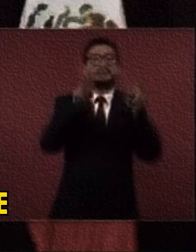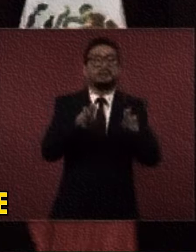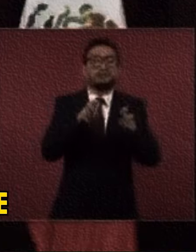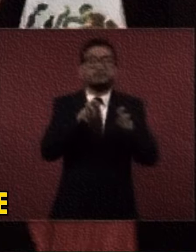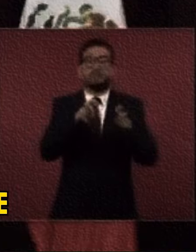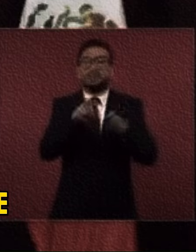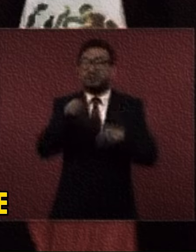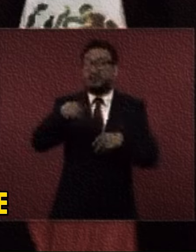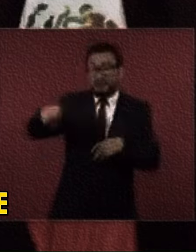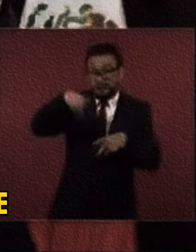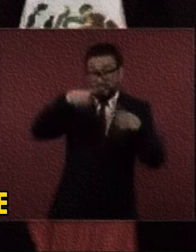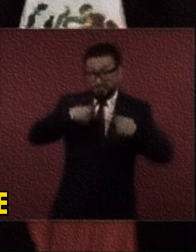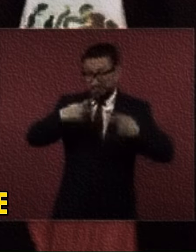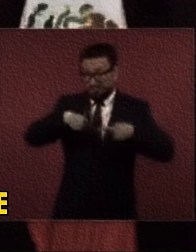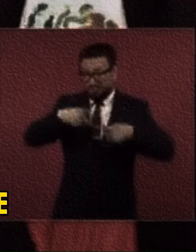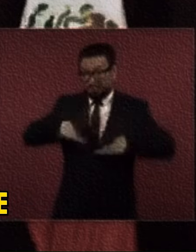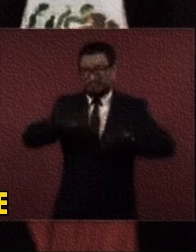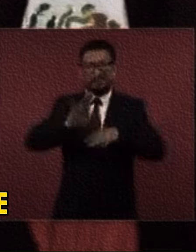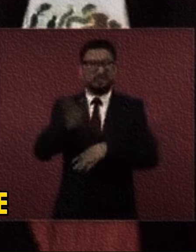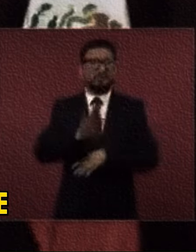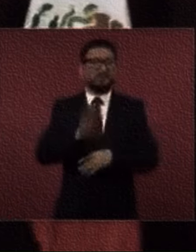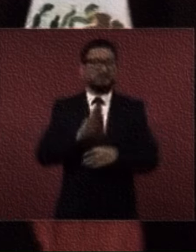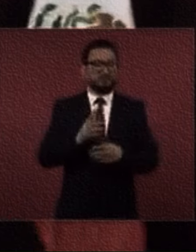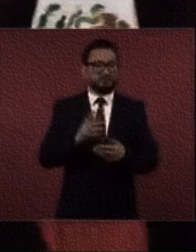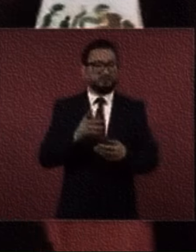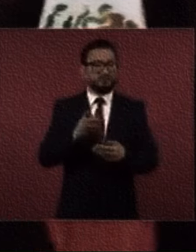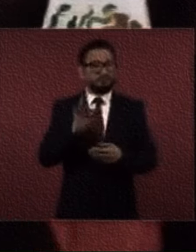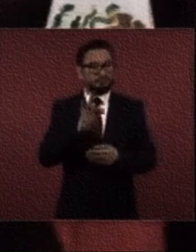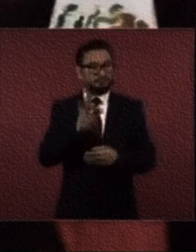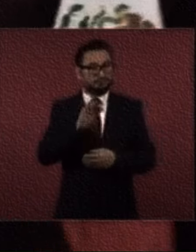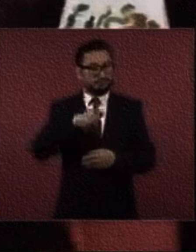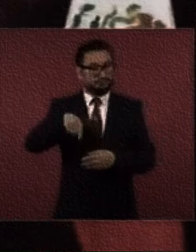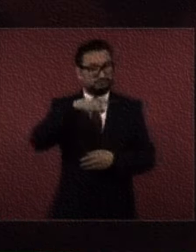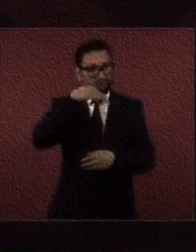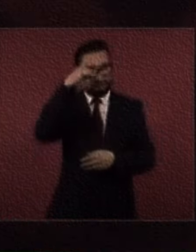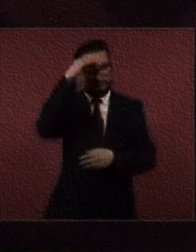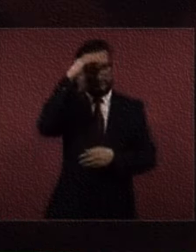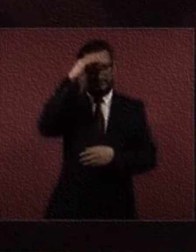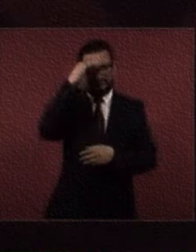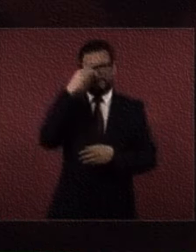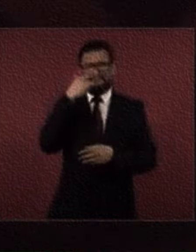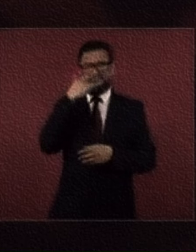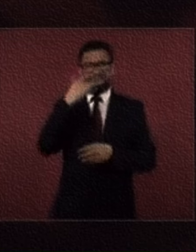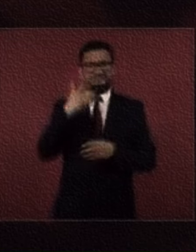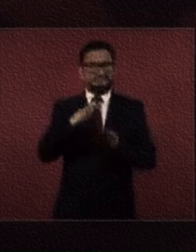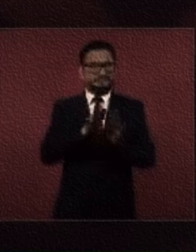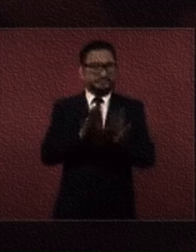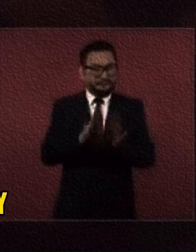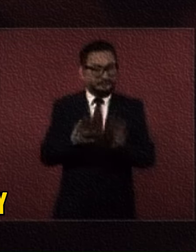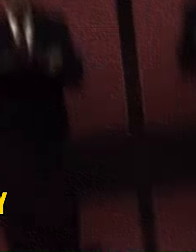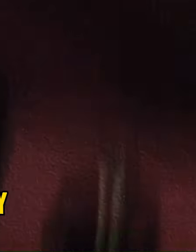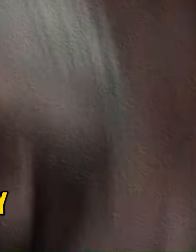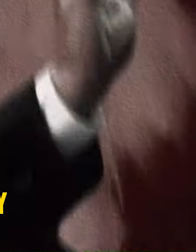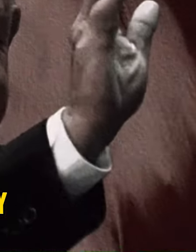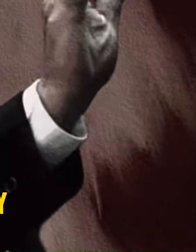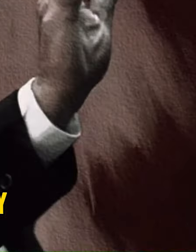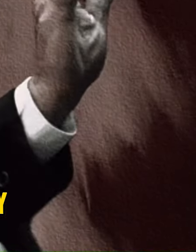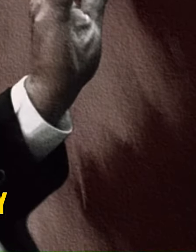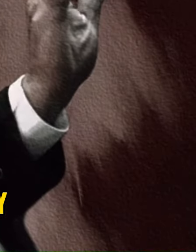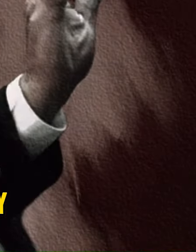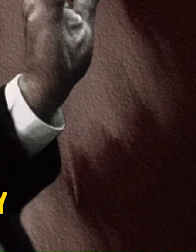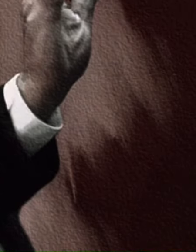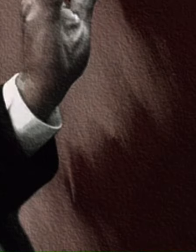reflexionar y además dedicarse a escribir. Comentó que redactará una investigación que podría tardar hasta 4 años en concretarse, aunque no detalló cuál